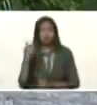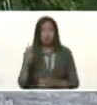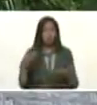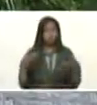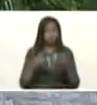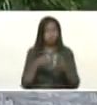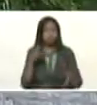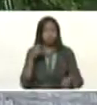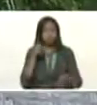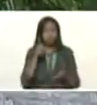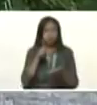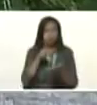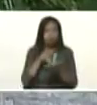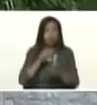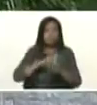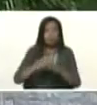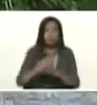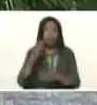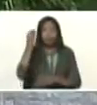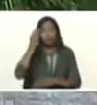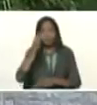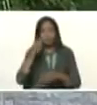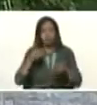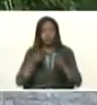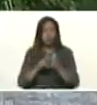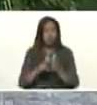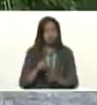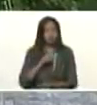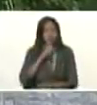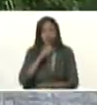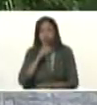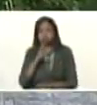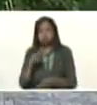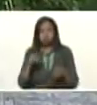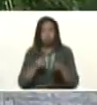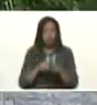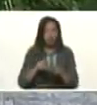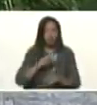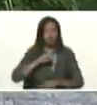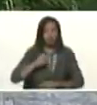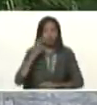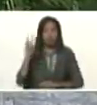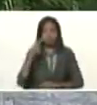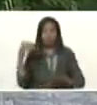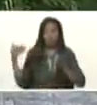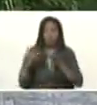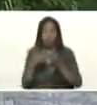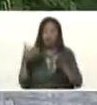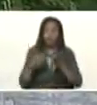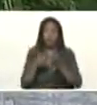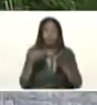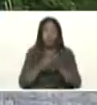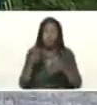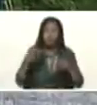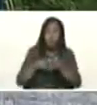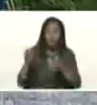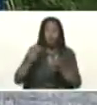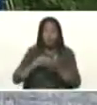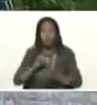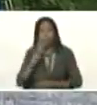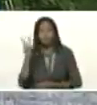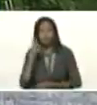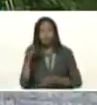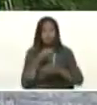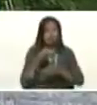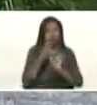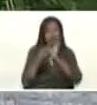reunión por su obsesión fatal que tiene contra Venezuela. Y fue a esa reunión